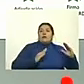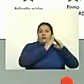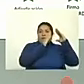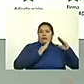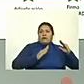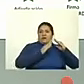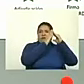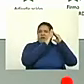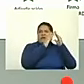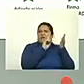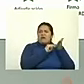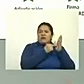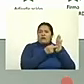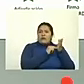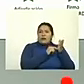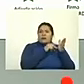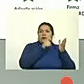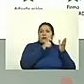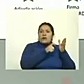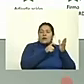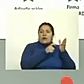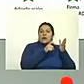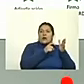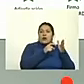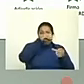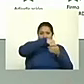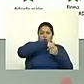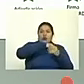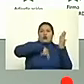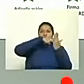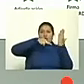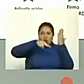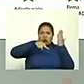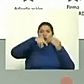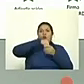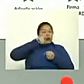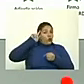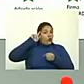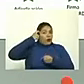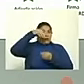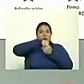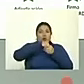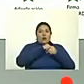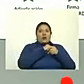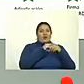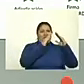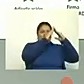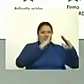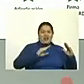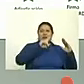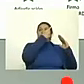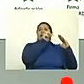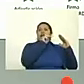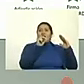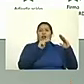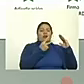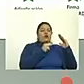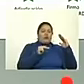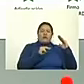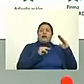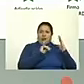Necesitan permanentemente de contratación pública porque en el primer nivel de la pirámide ya han pagado